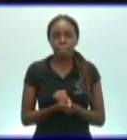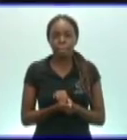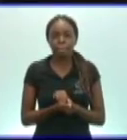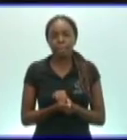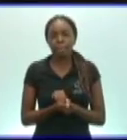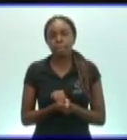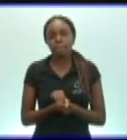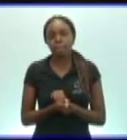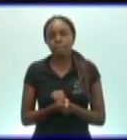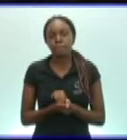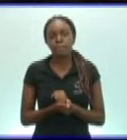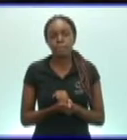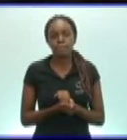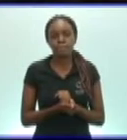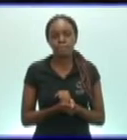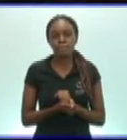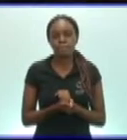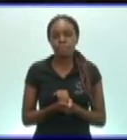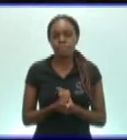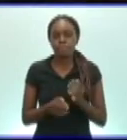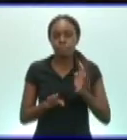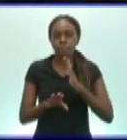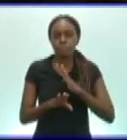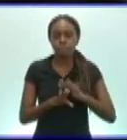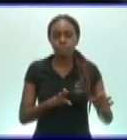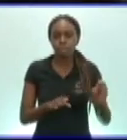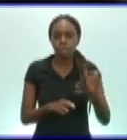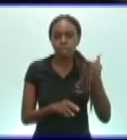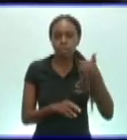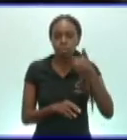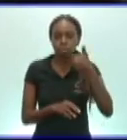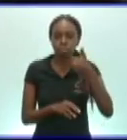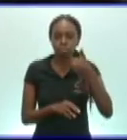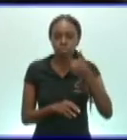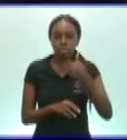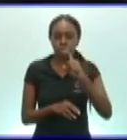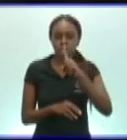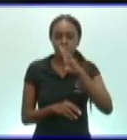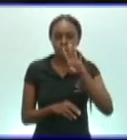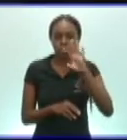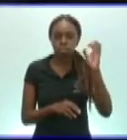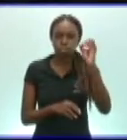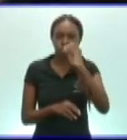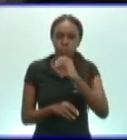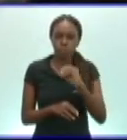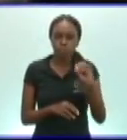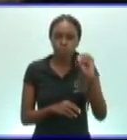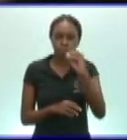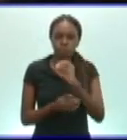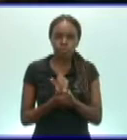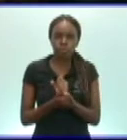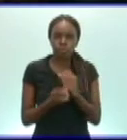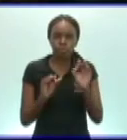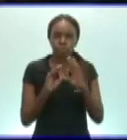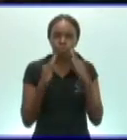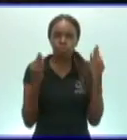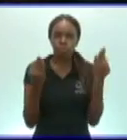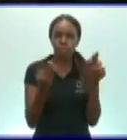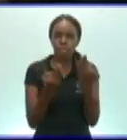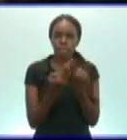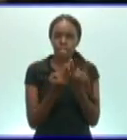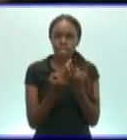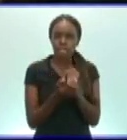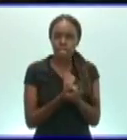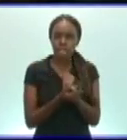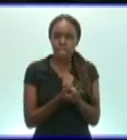Y cuando ya estaban listos para alzarse el 14 de octubre, un familiar de Céspedes, que es